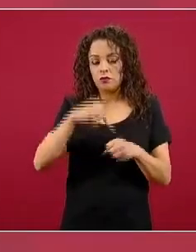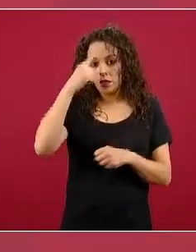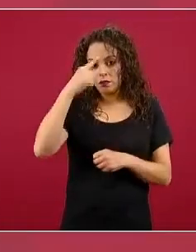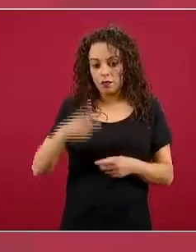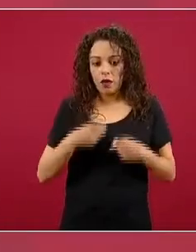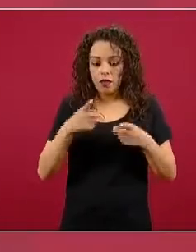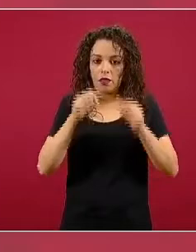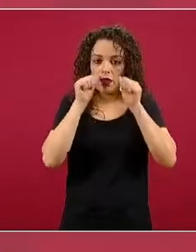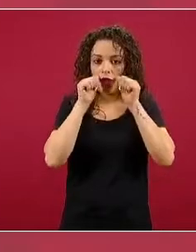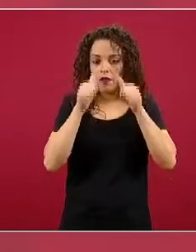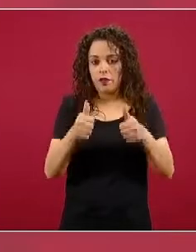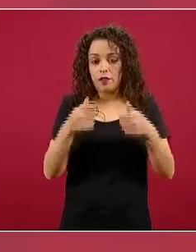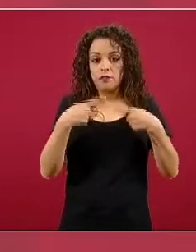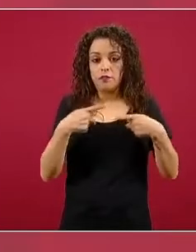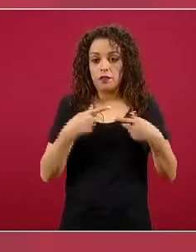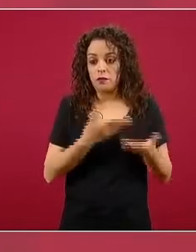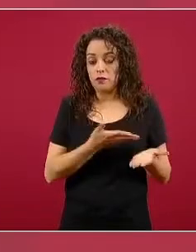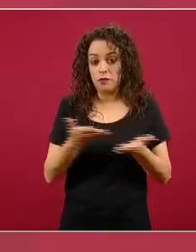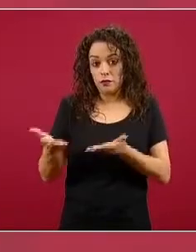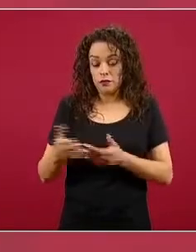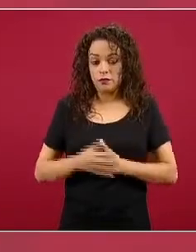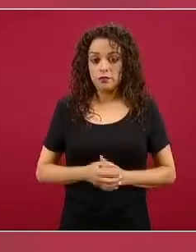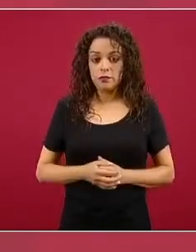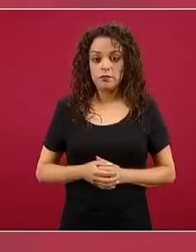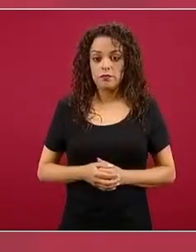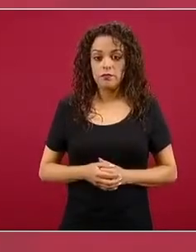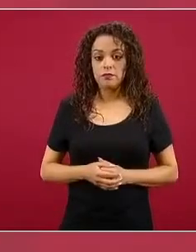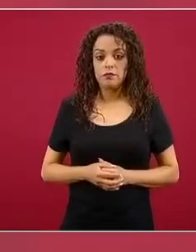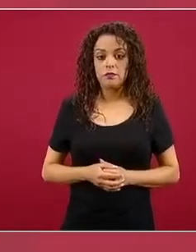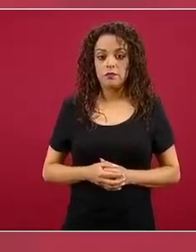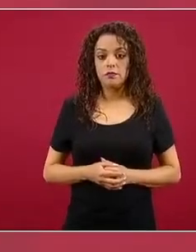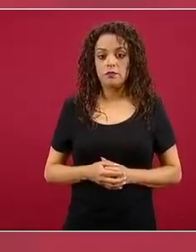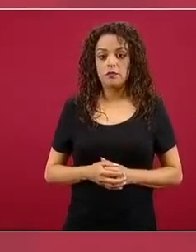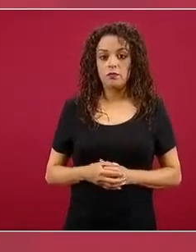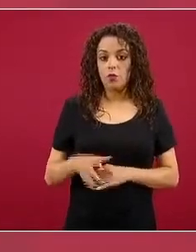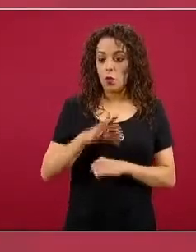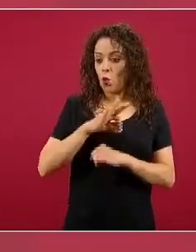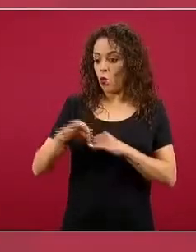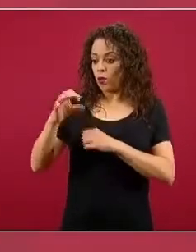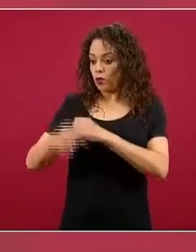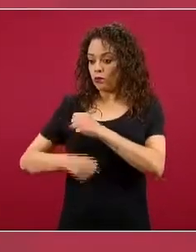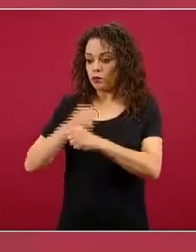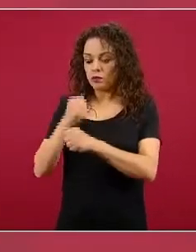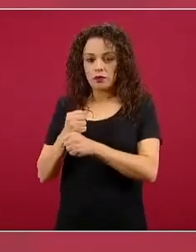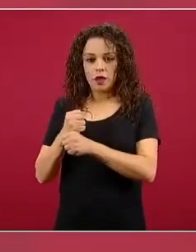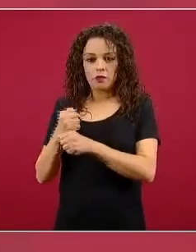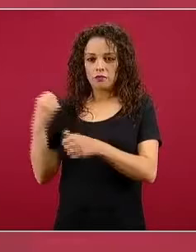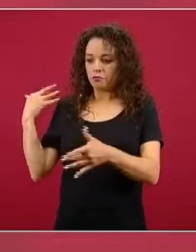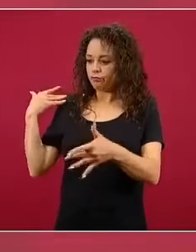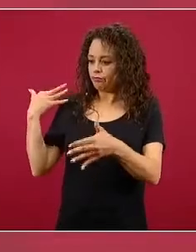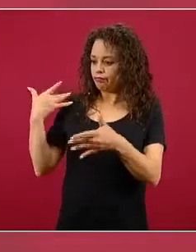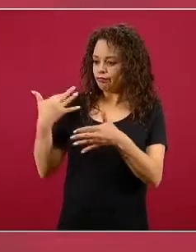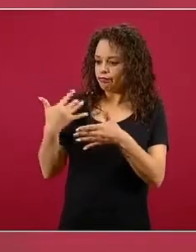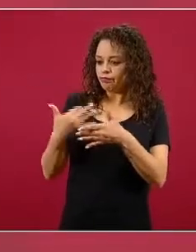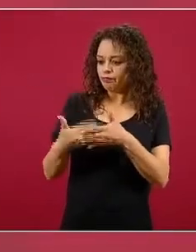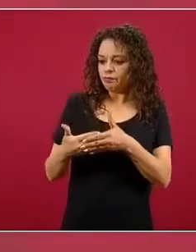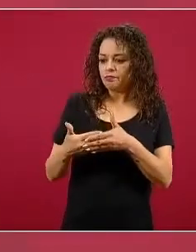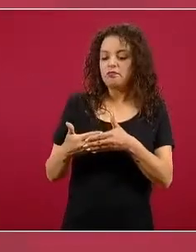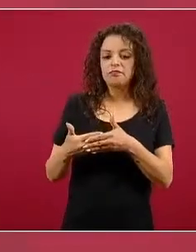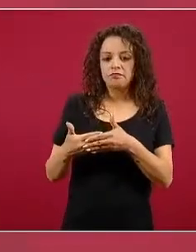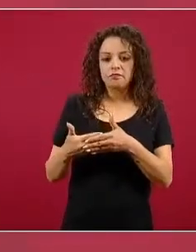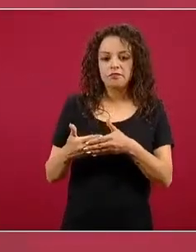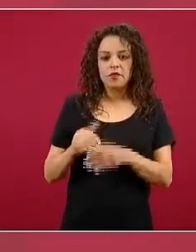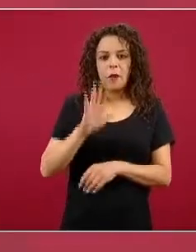En los últimos años nos enclaustramos en las 4 paredes de los centros de